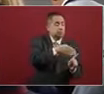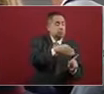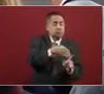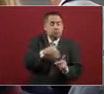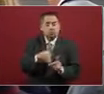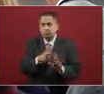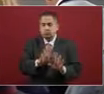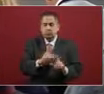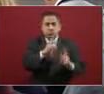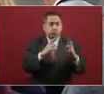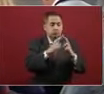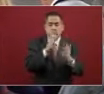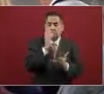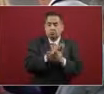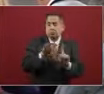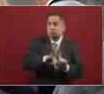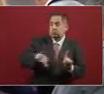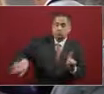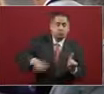por una religión.